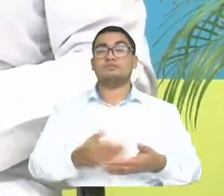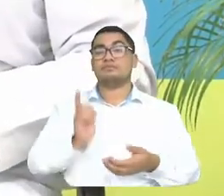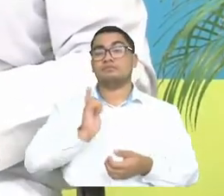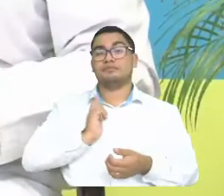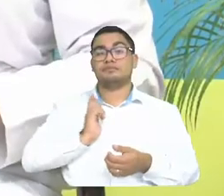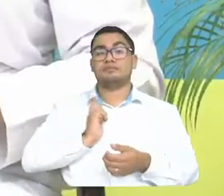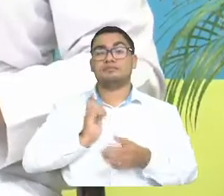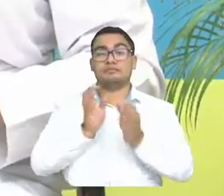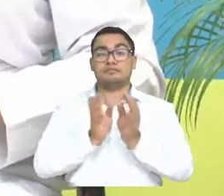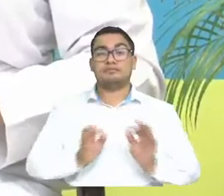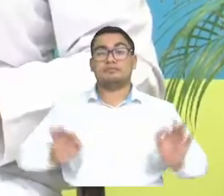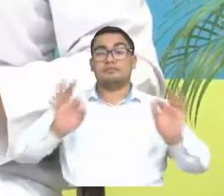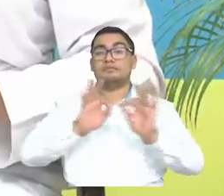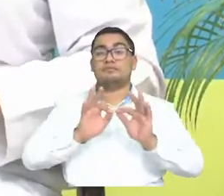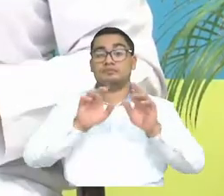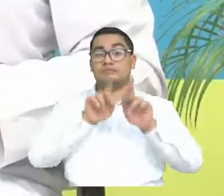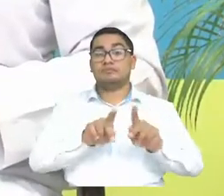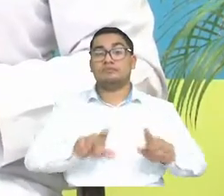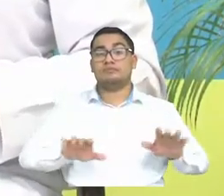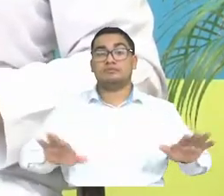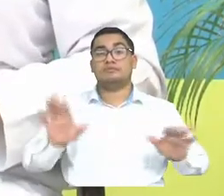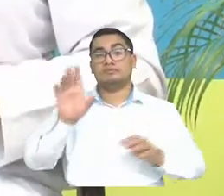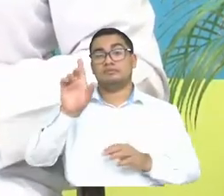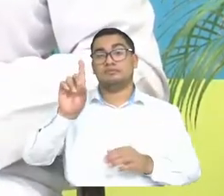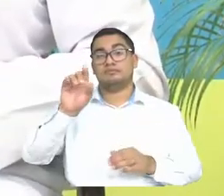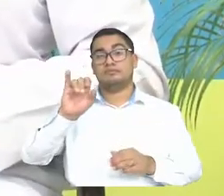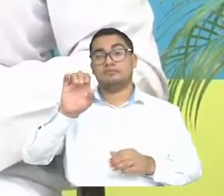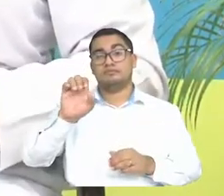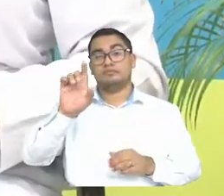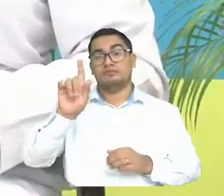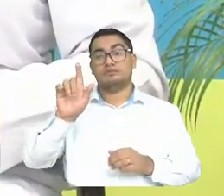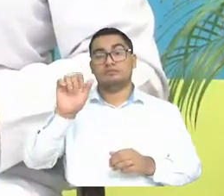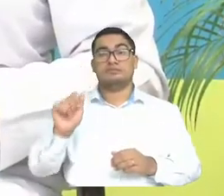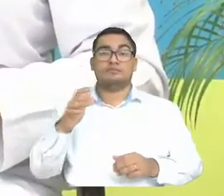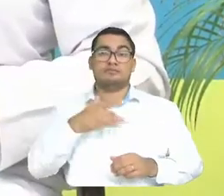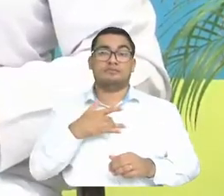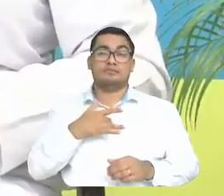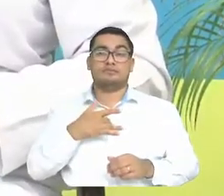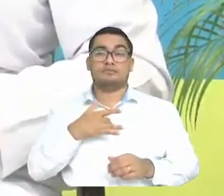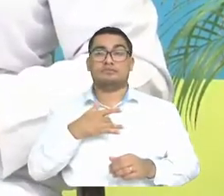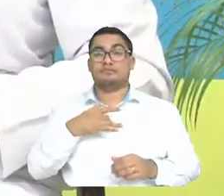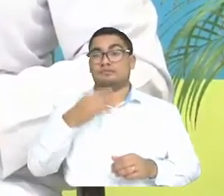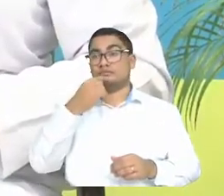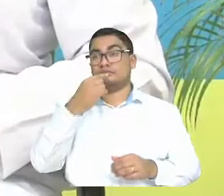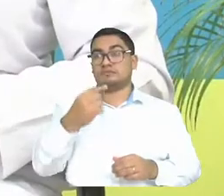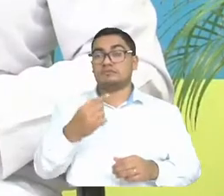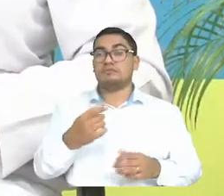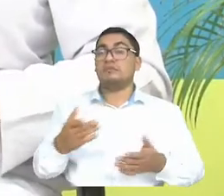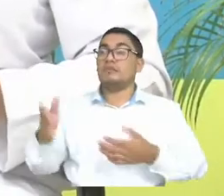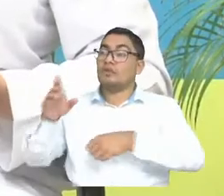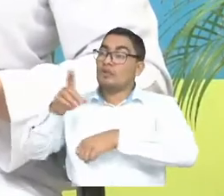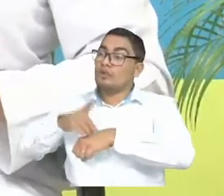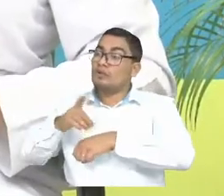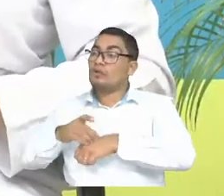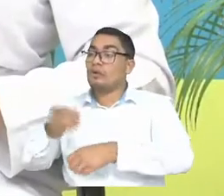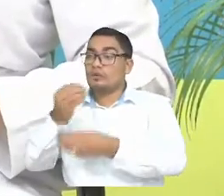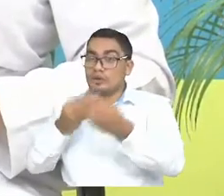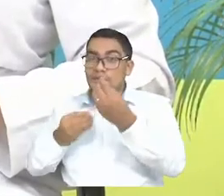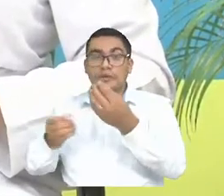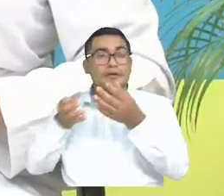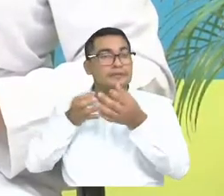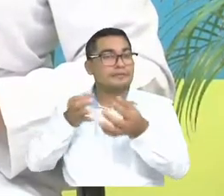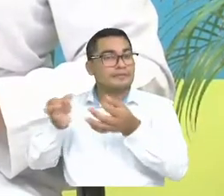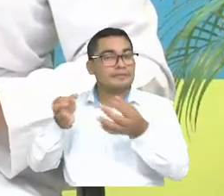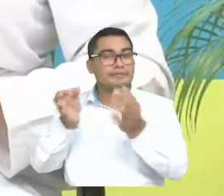un plan de dieta, ¿verdad? Mm. Toda embarazada que llega a la unidad tiene que pasar con el nutricionista, porque también